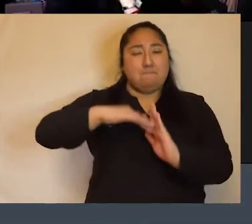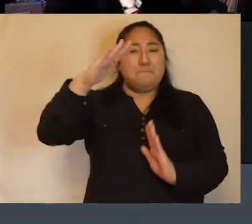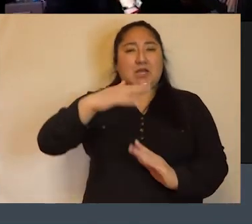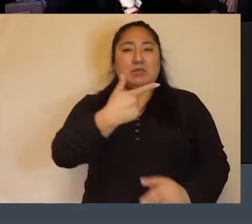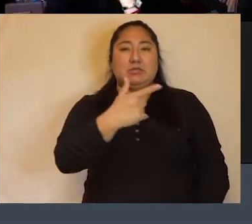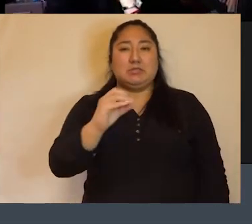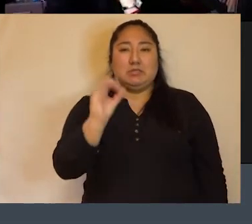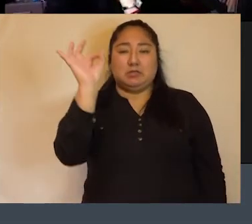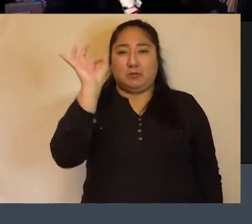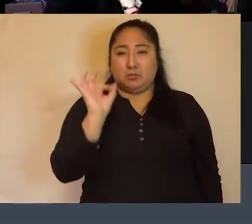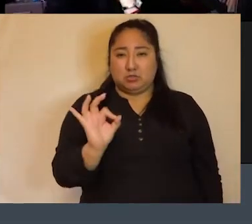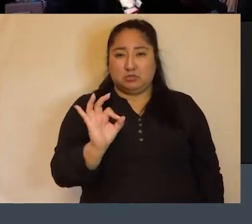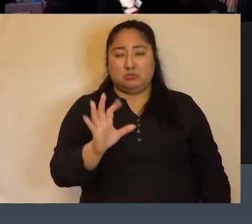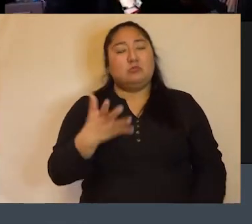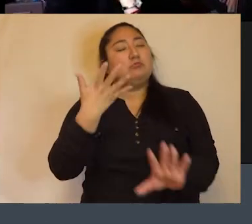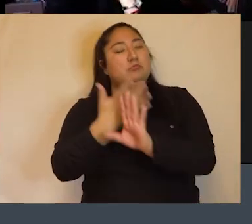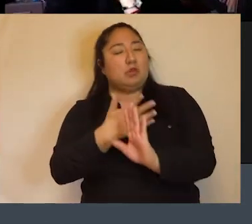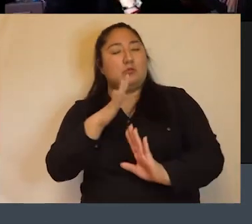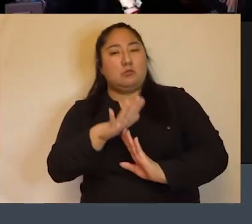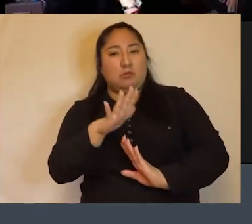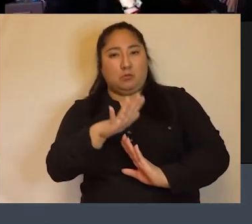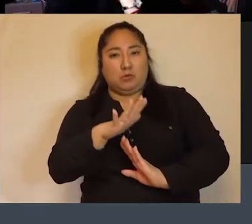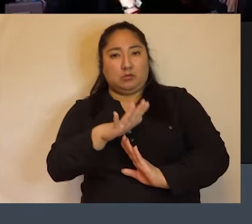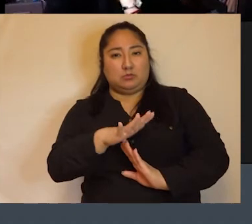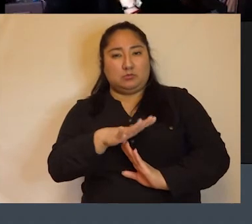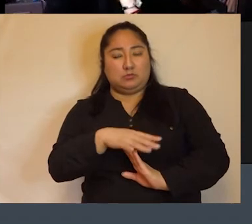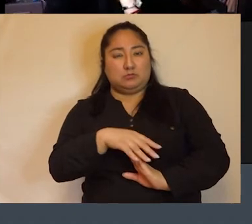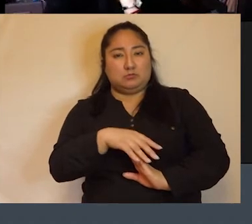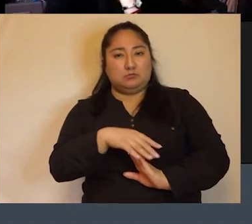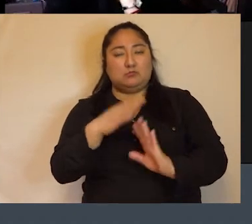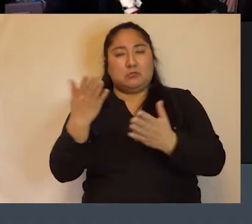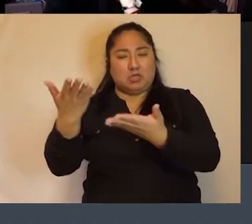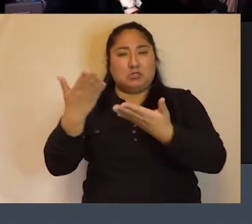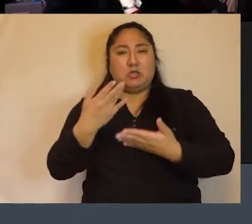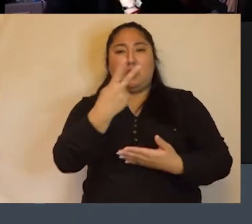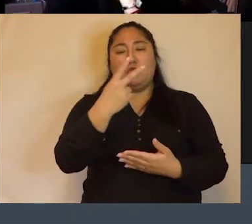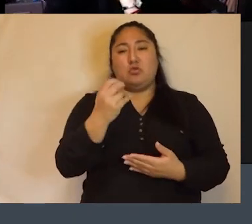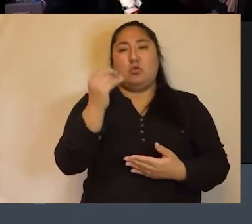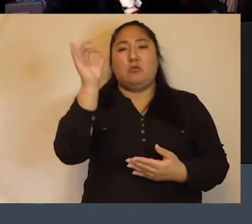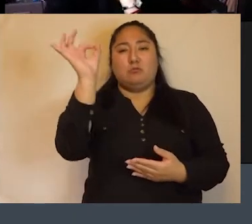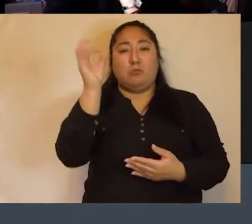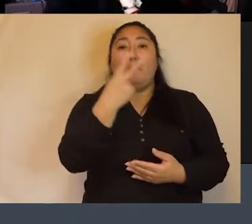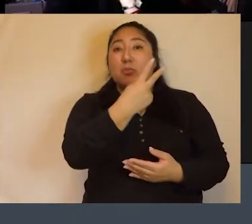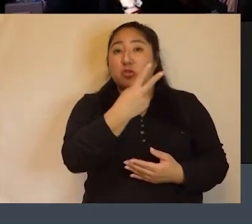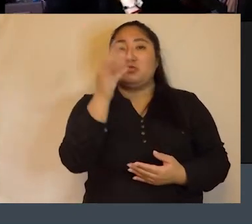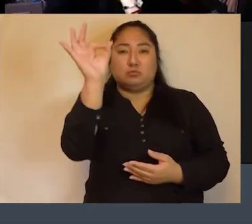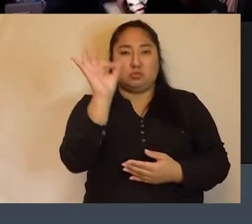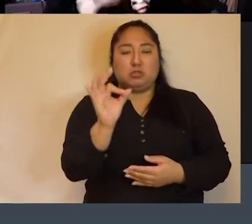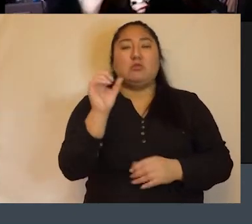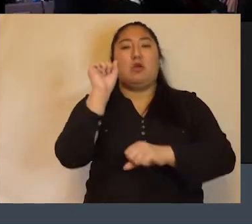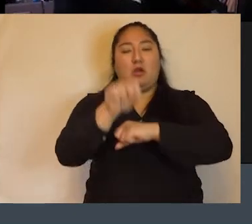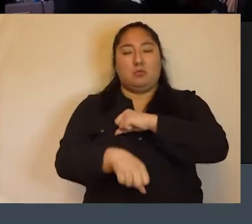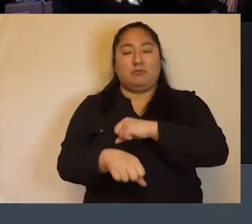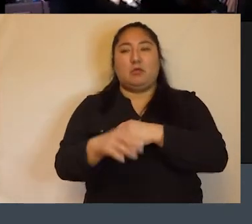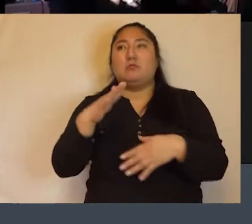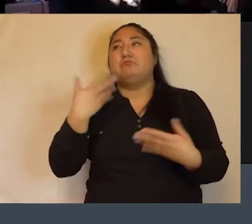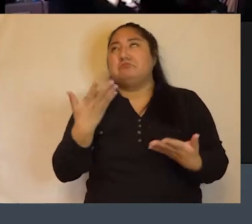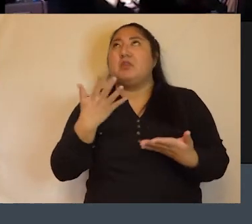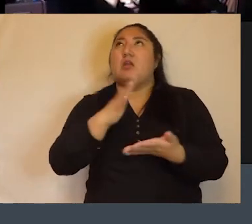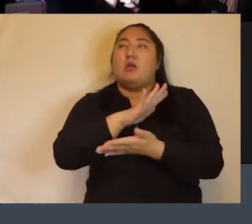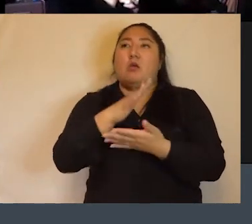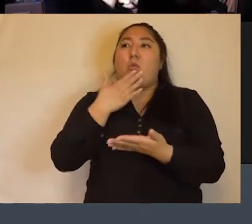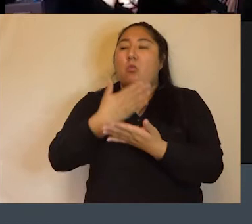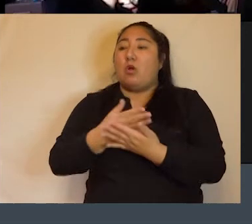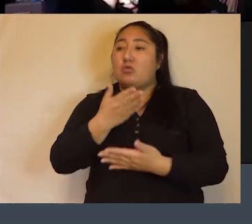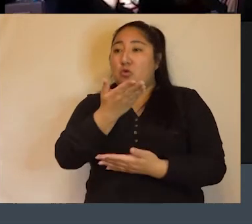del 70%. Y hay veces en que se ha dado y ha aprobado un 2%. O sea,